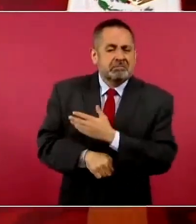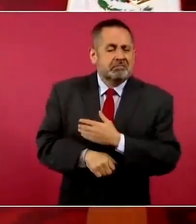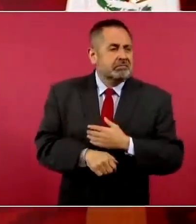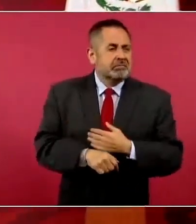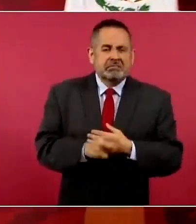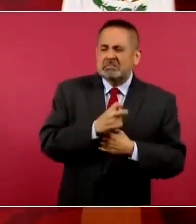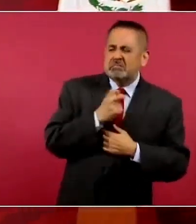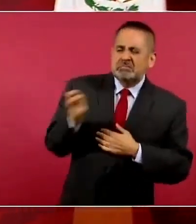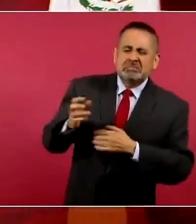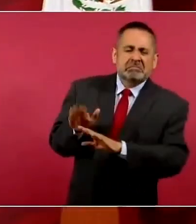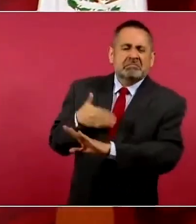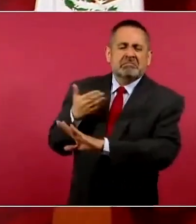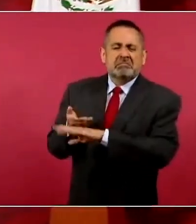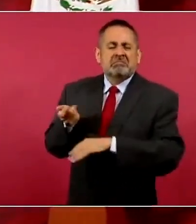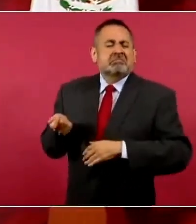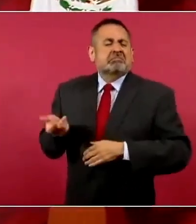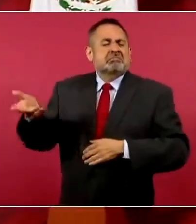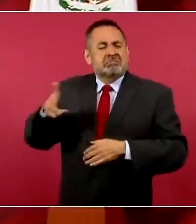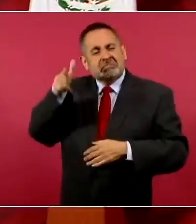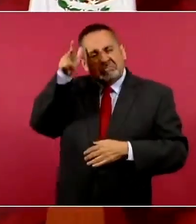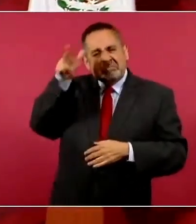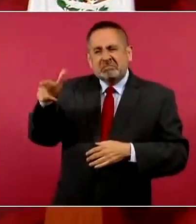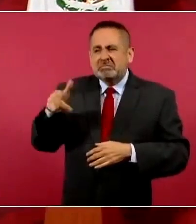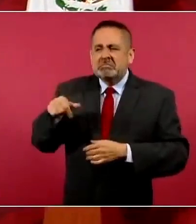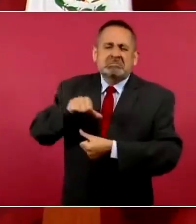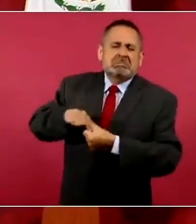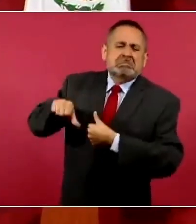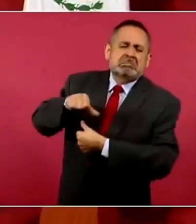acusar a Hidalgo de adúltero